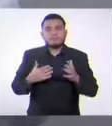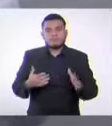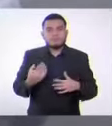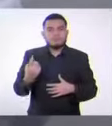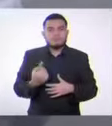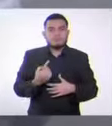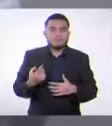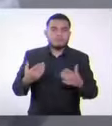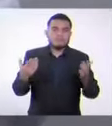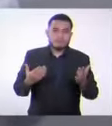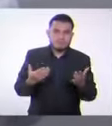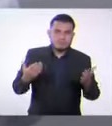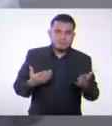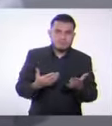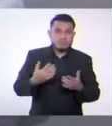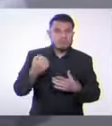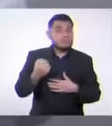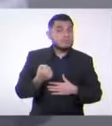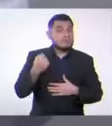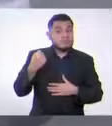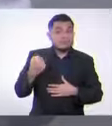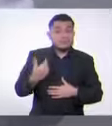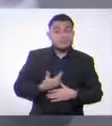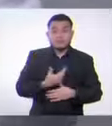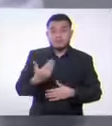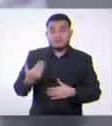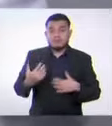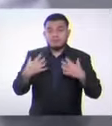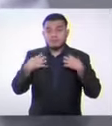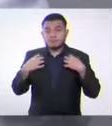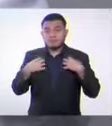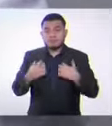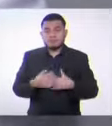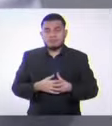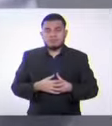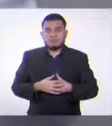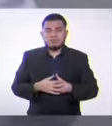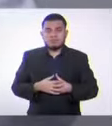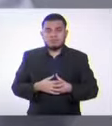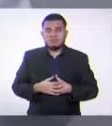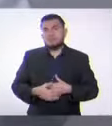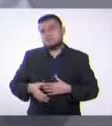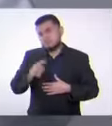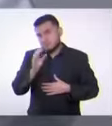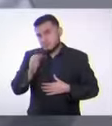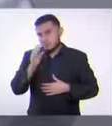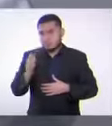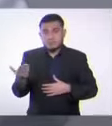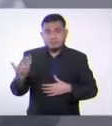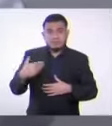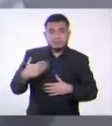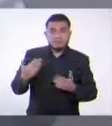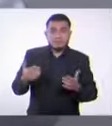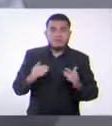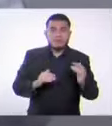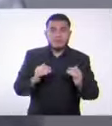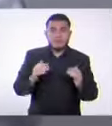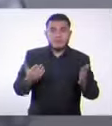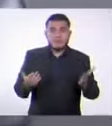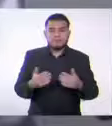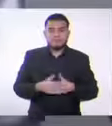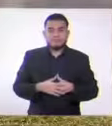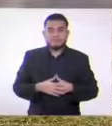forma parte indispensable de nuestras vidas a través del consumo directo, sino que